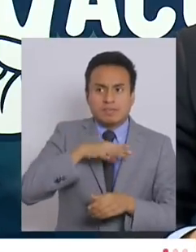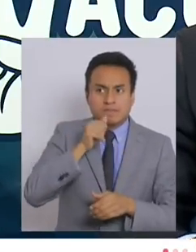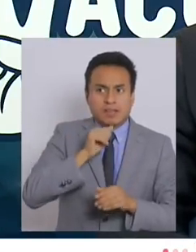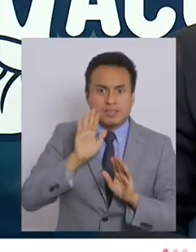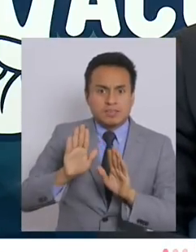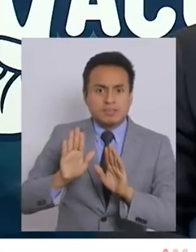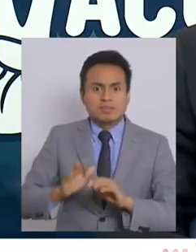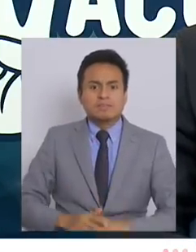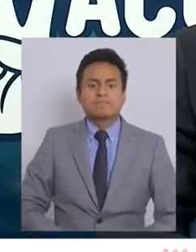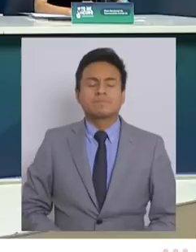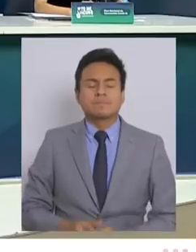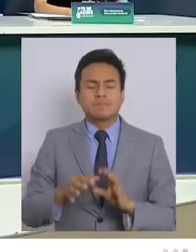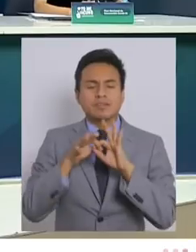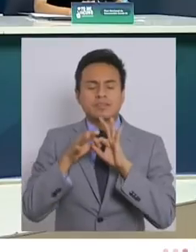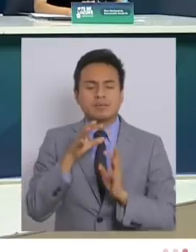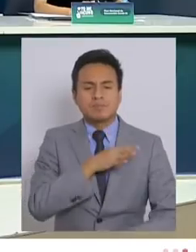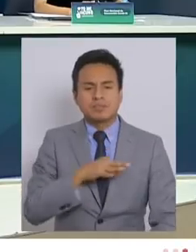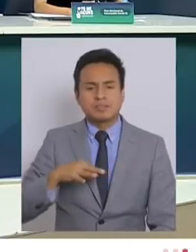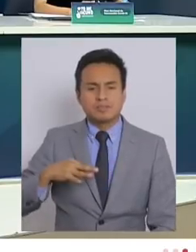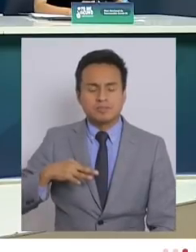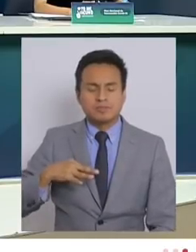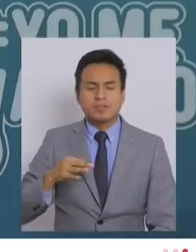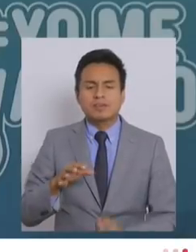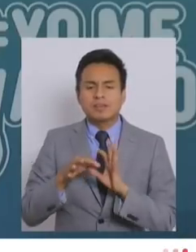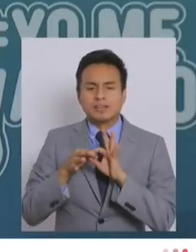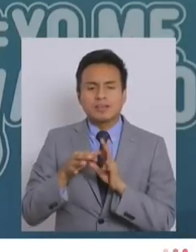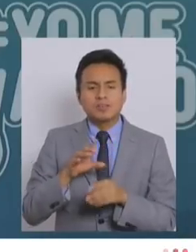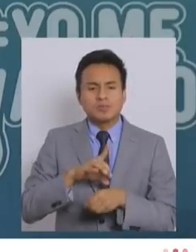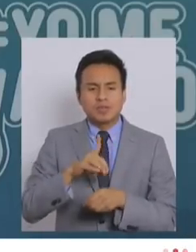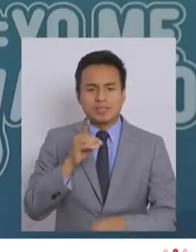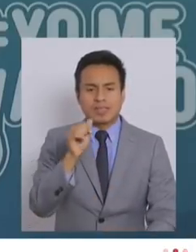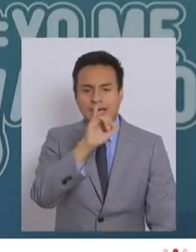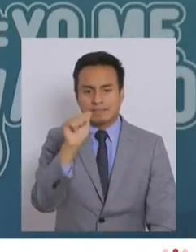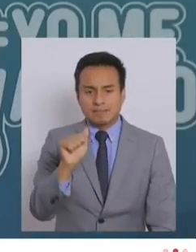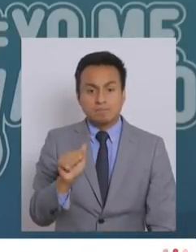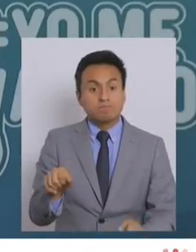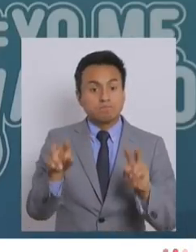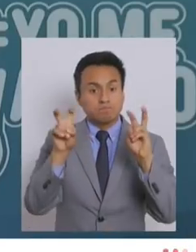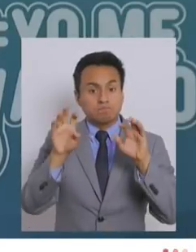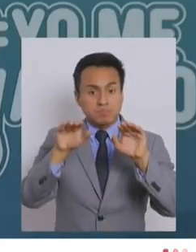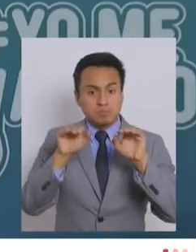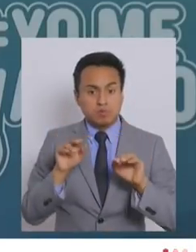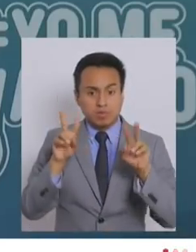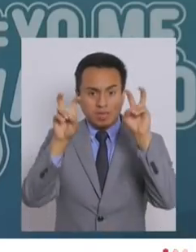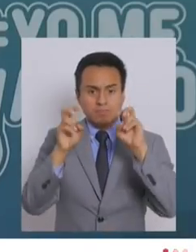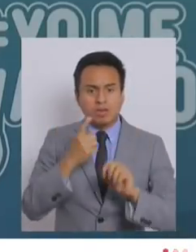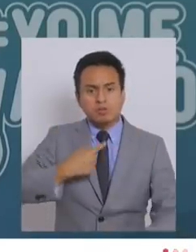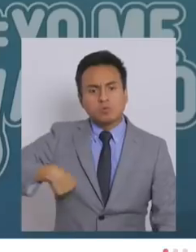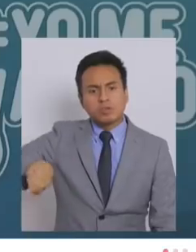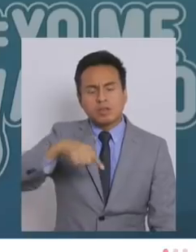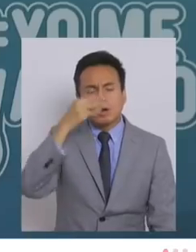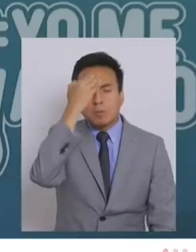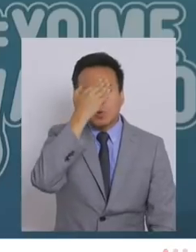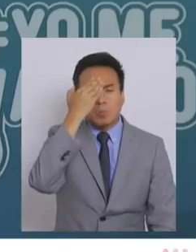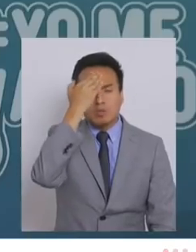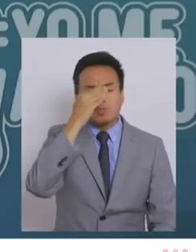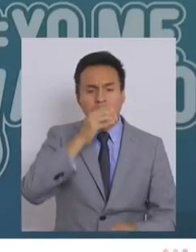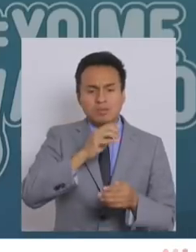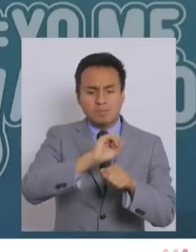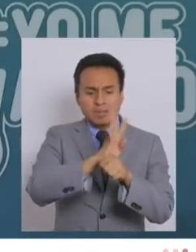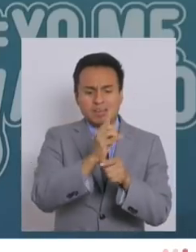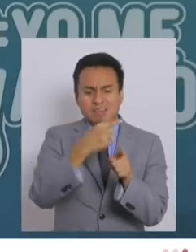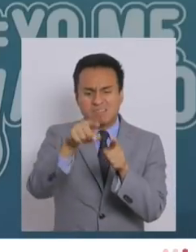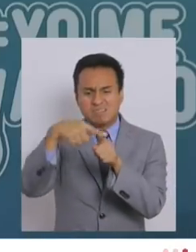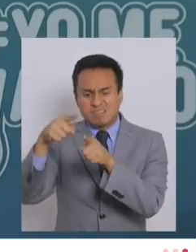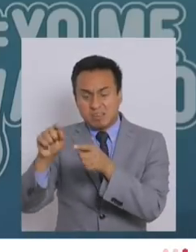muchas gracias ministra muchas gracias doctora daza en relación a lo mismo a nuestra preocupación por las variantes que están